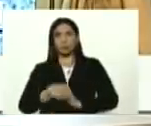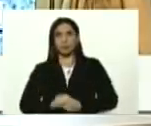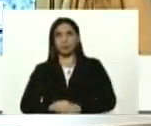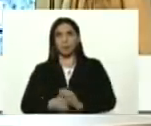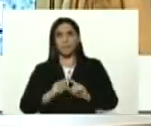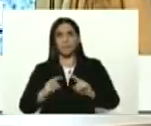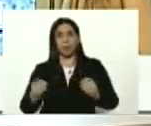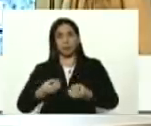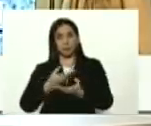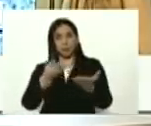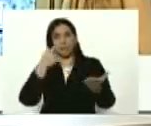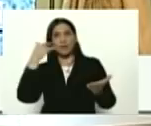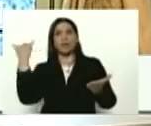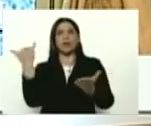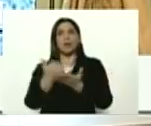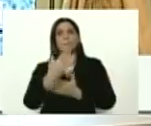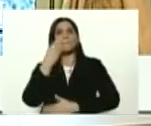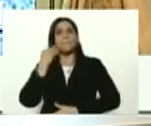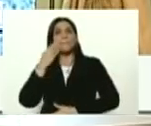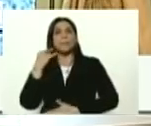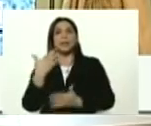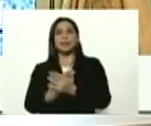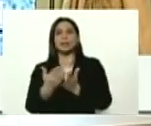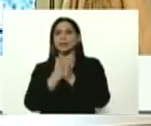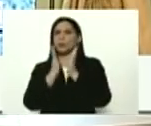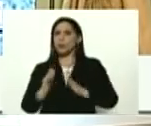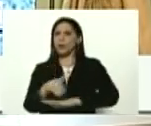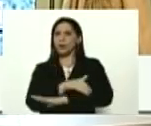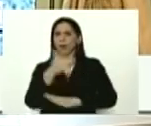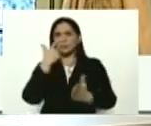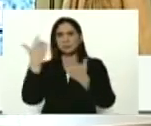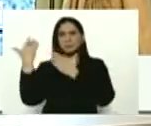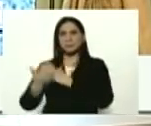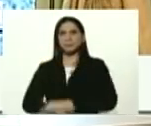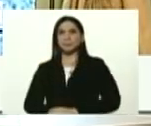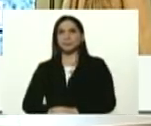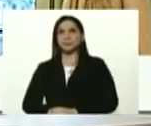que ustedes vean la experiencia Escuela de Calle. Adelante, Tito.